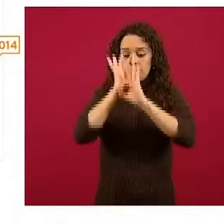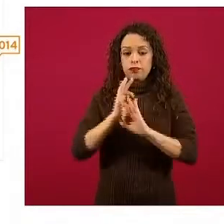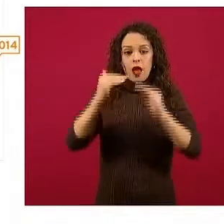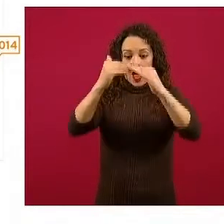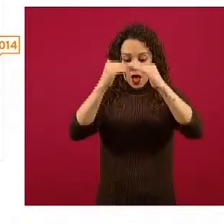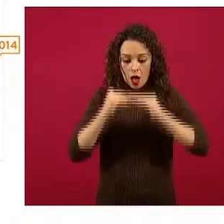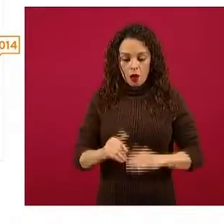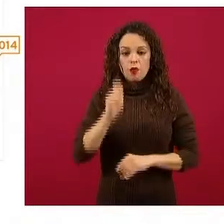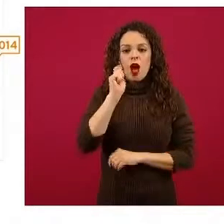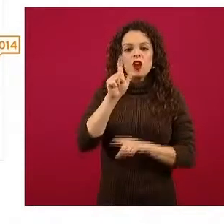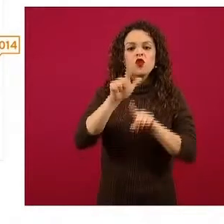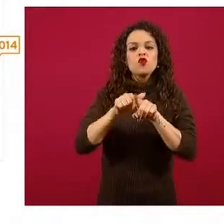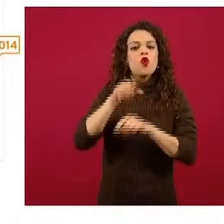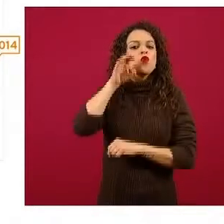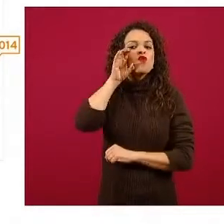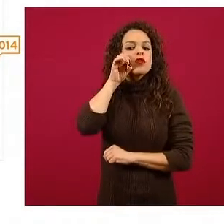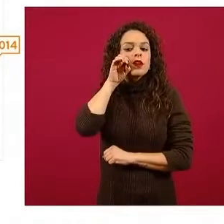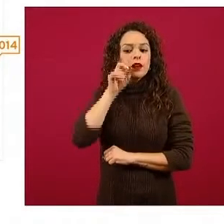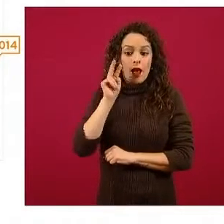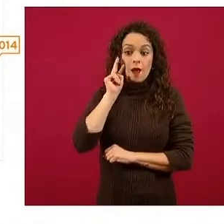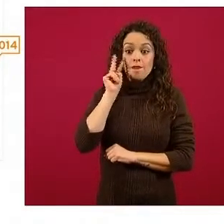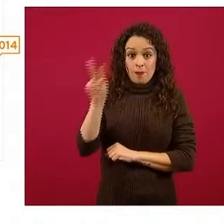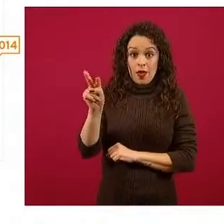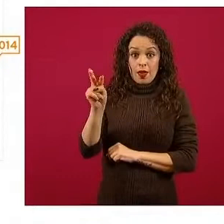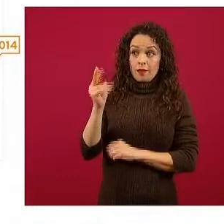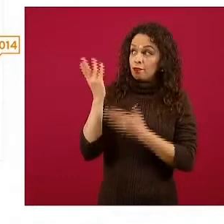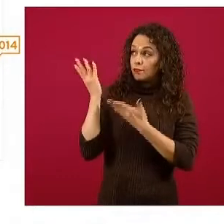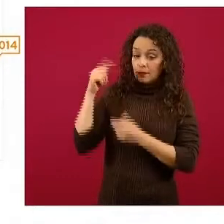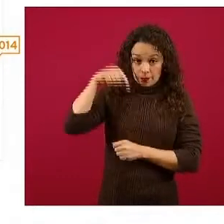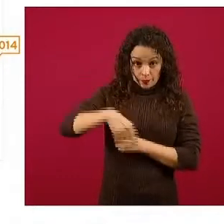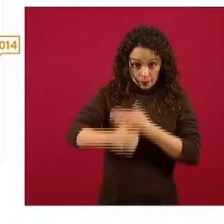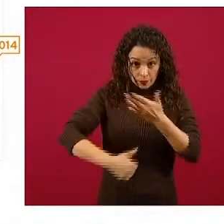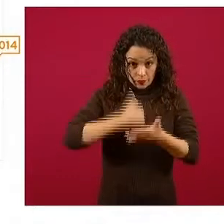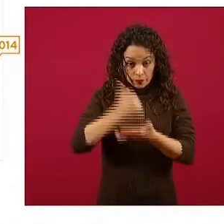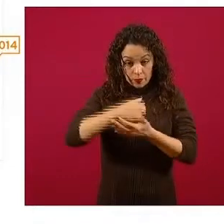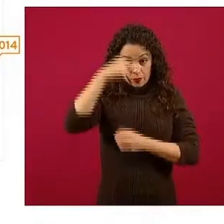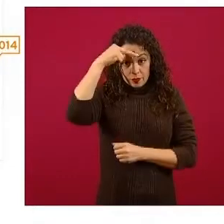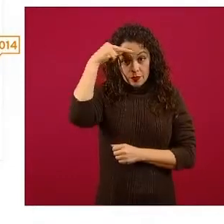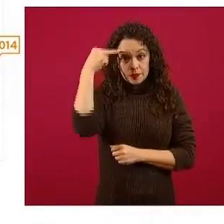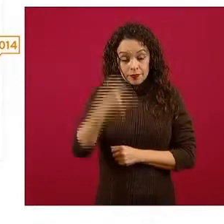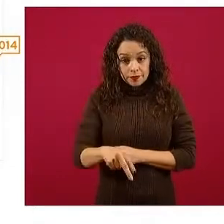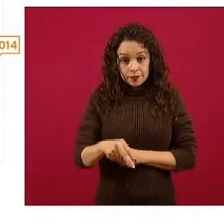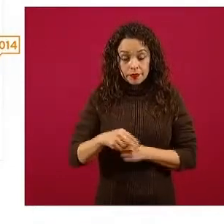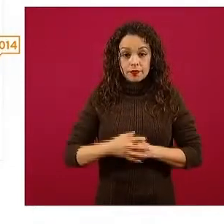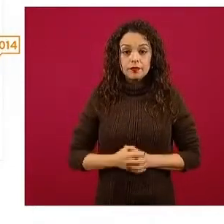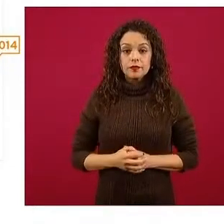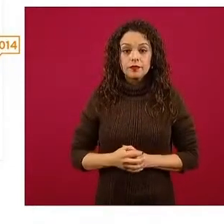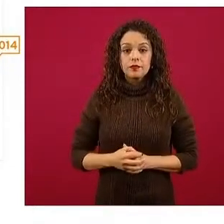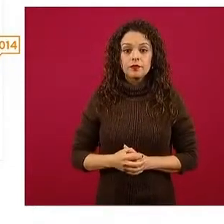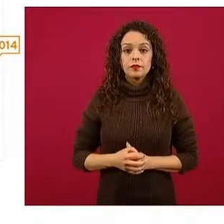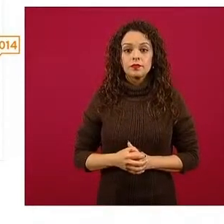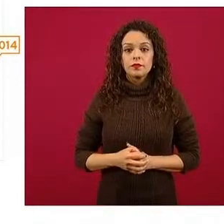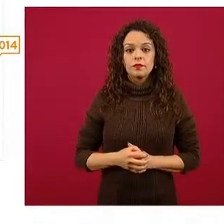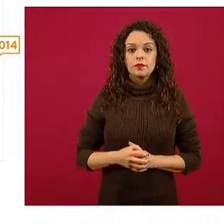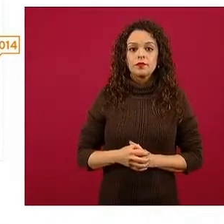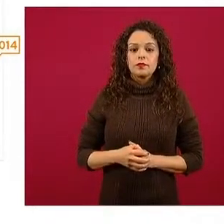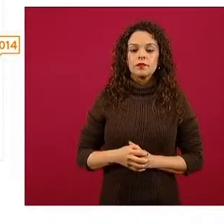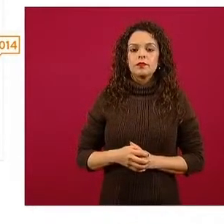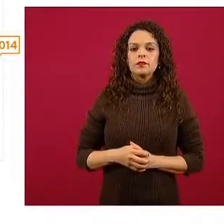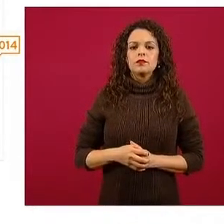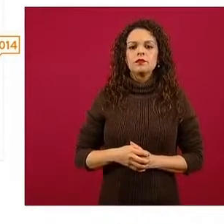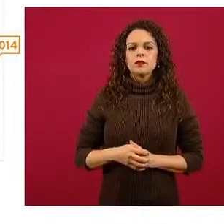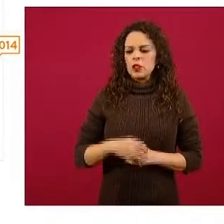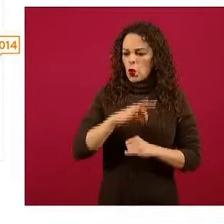naranja. Vean ustedes que llegamos en la Ciudad de México en los meses de finales de